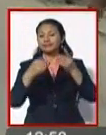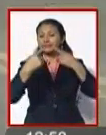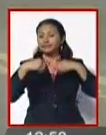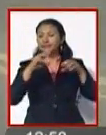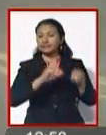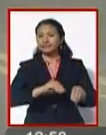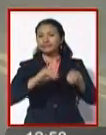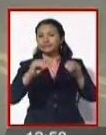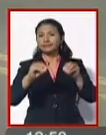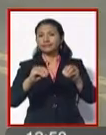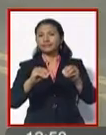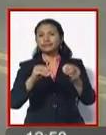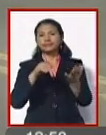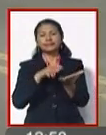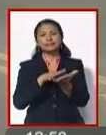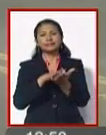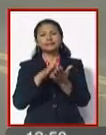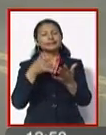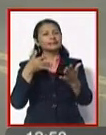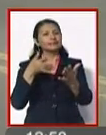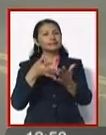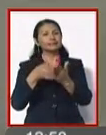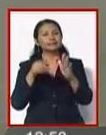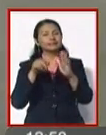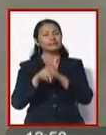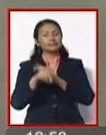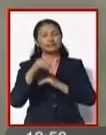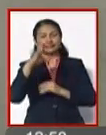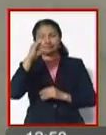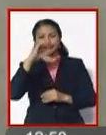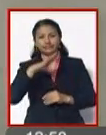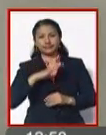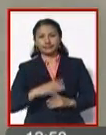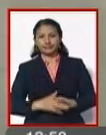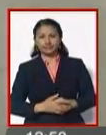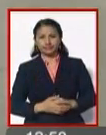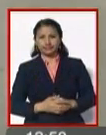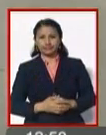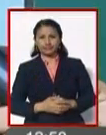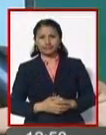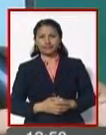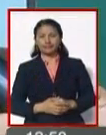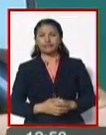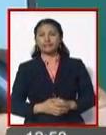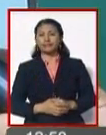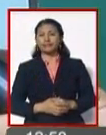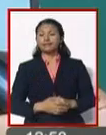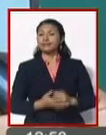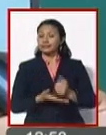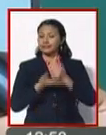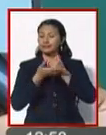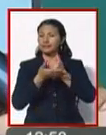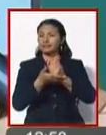desplaza atricciona a este peatón y lastimosamente, a